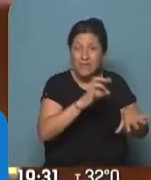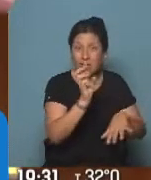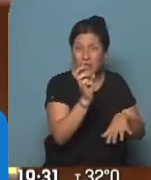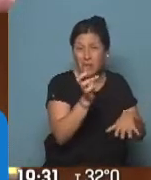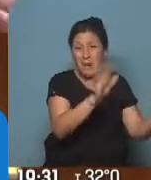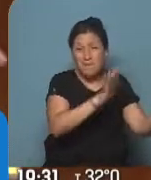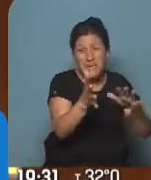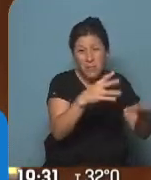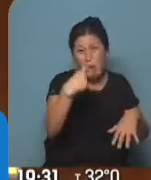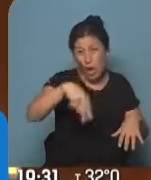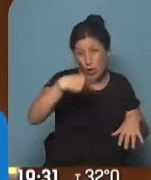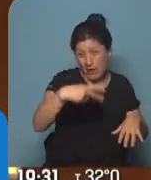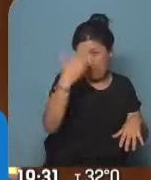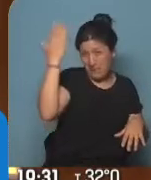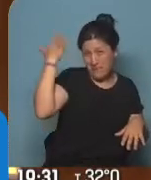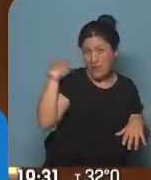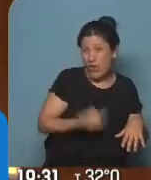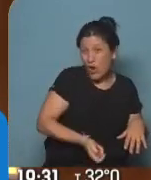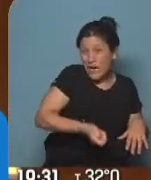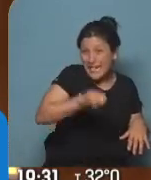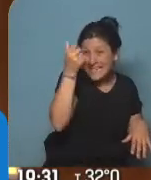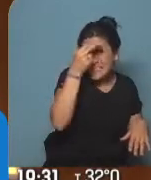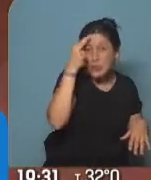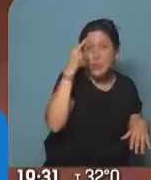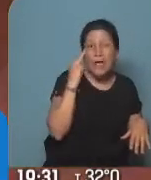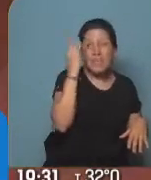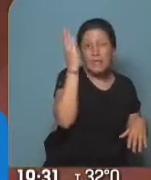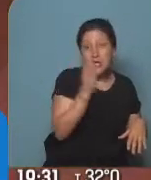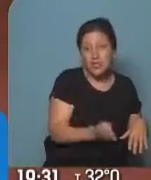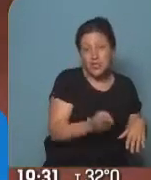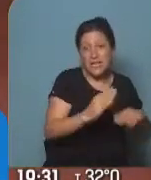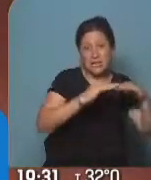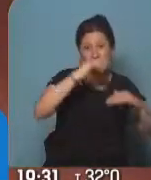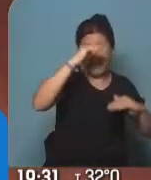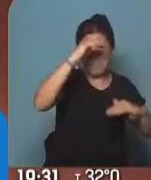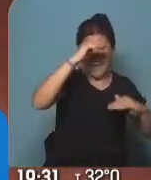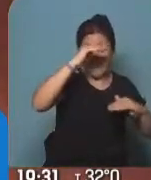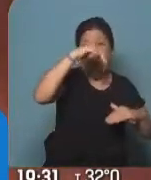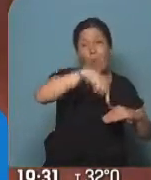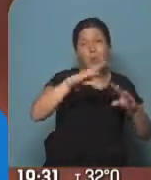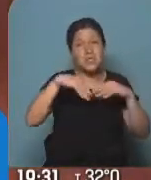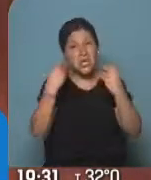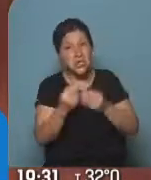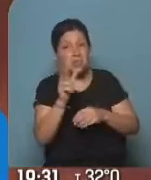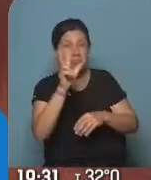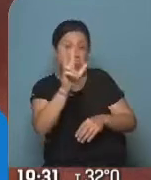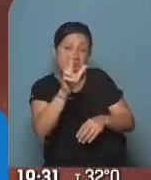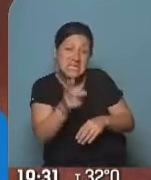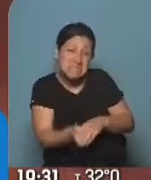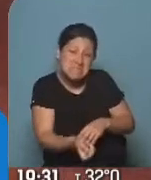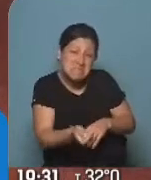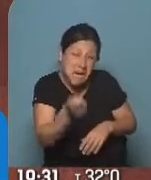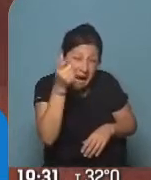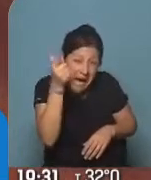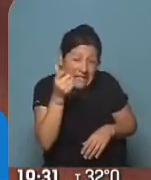por fines de noviembre, que llegó a estar casi 9% del piso de la banda. Hoy cerró a 3 y moneditas, en